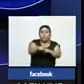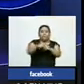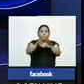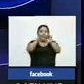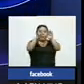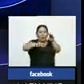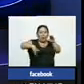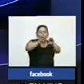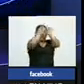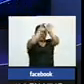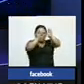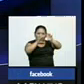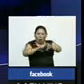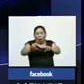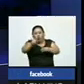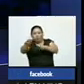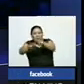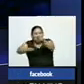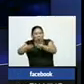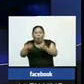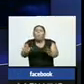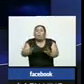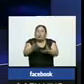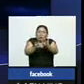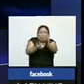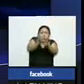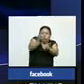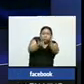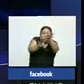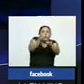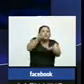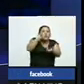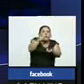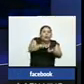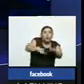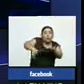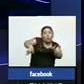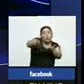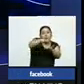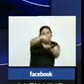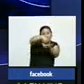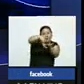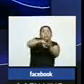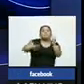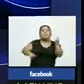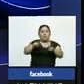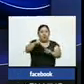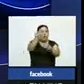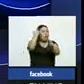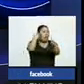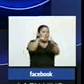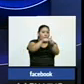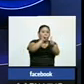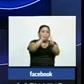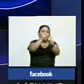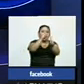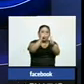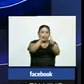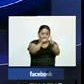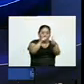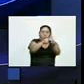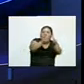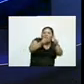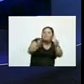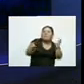reducidos a ceniza por un incendio que se registró en la capital. Inmar Batres estuvo en el lugar y nos presenta más detalles en el siguiente